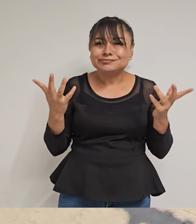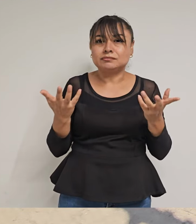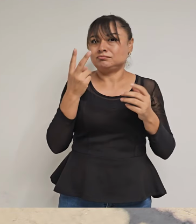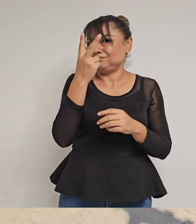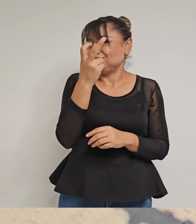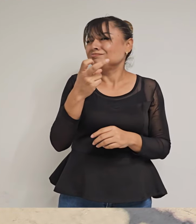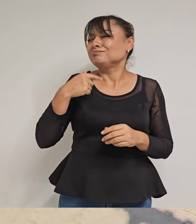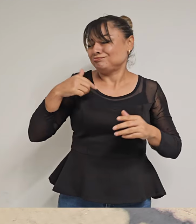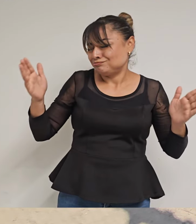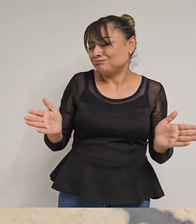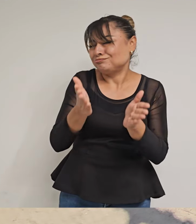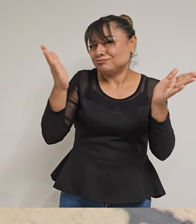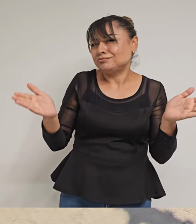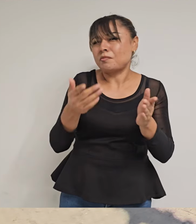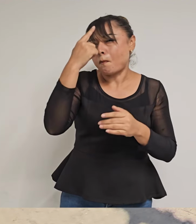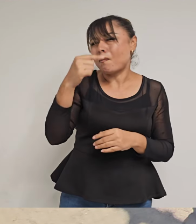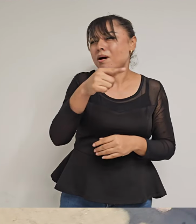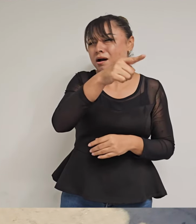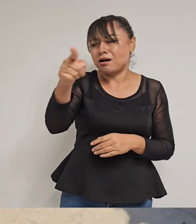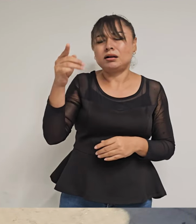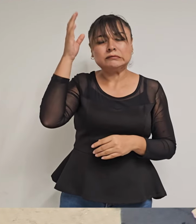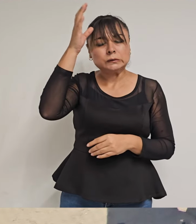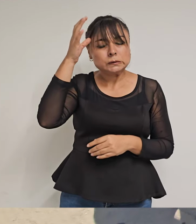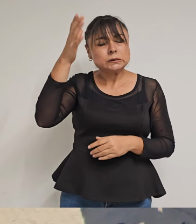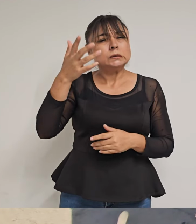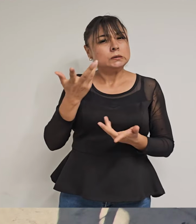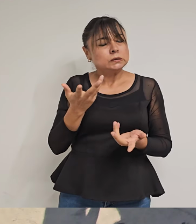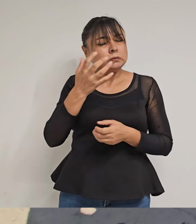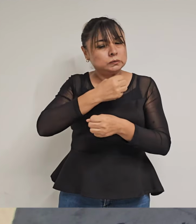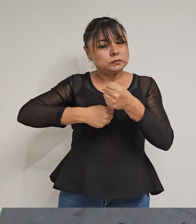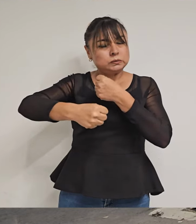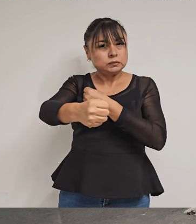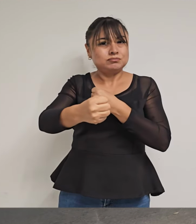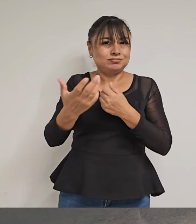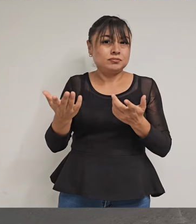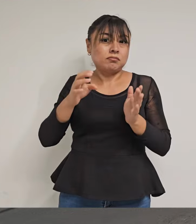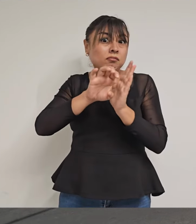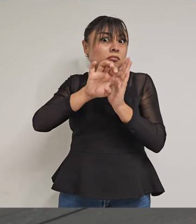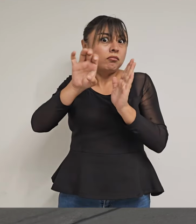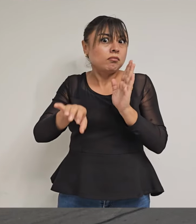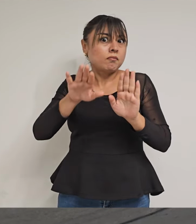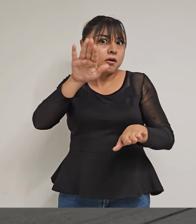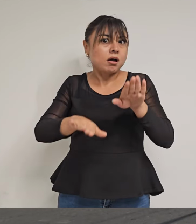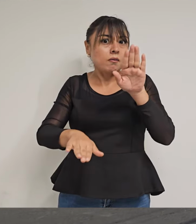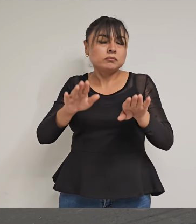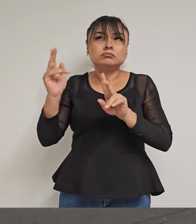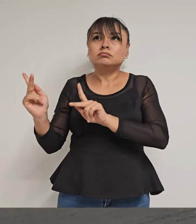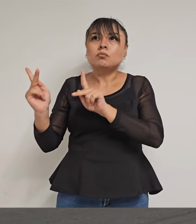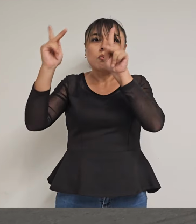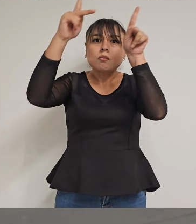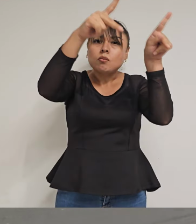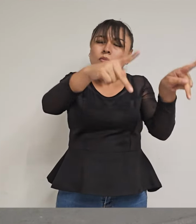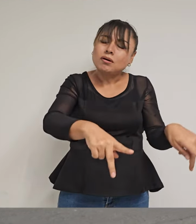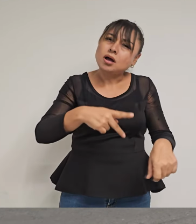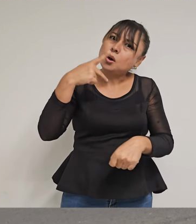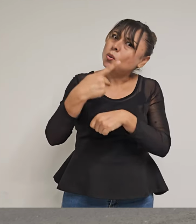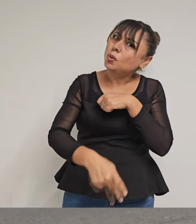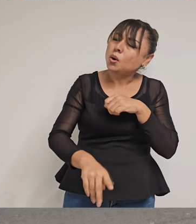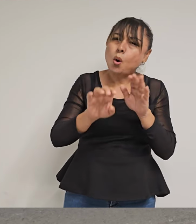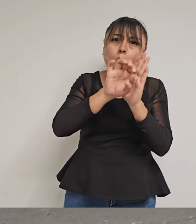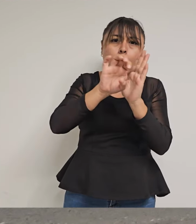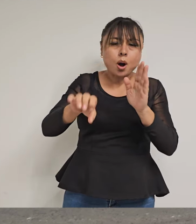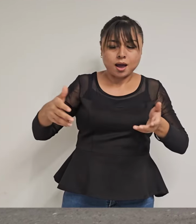crear conciencia, para evitar que se sigan diseñando y construyendo cosas como por ejemplo esta. He visto puentes en los que las rampas tienen pendientes bien mortales, como